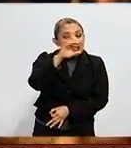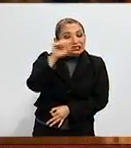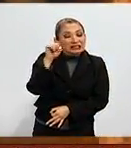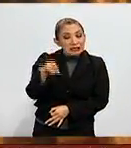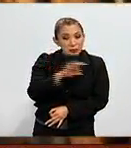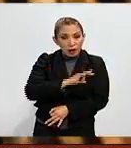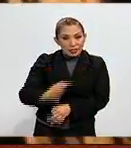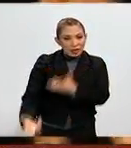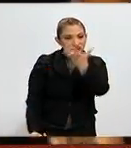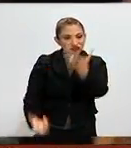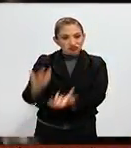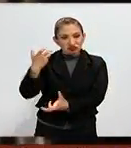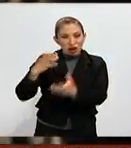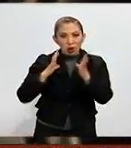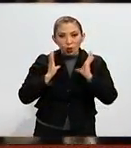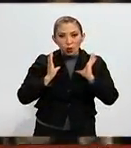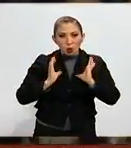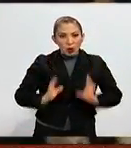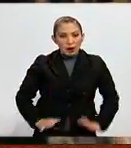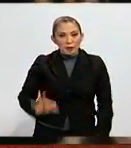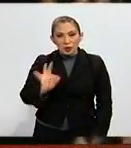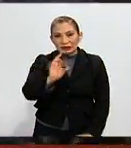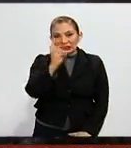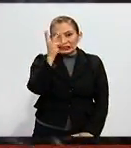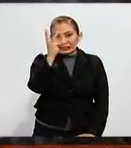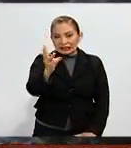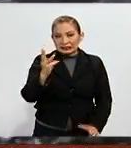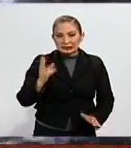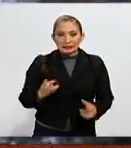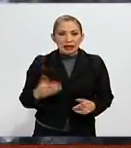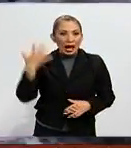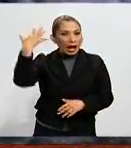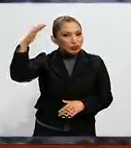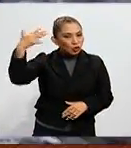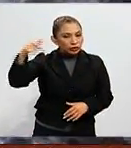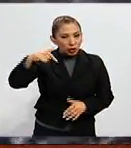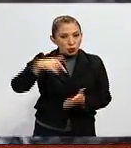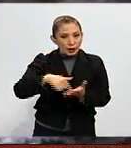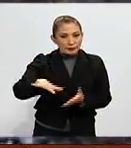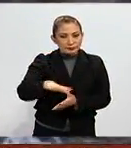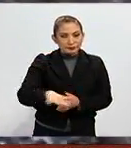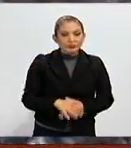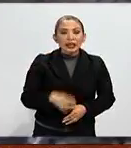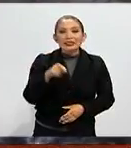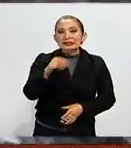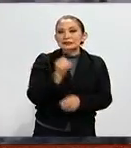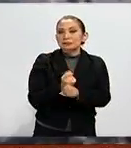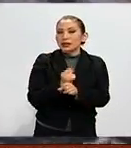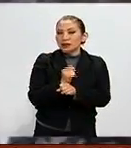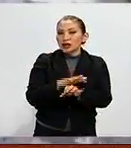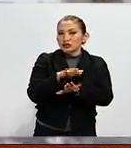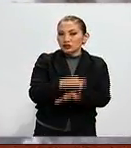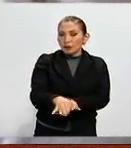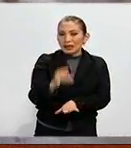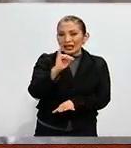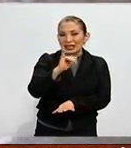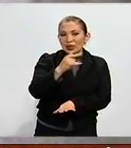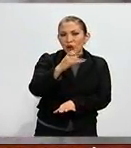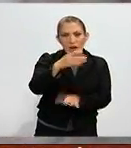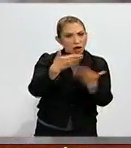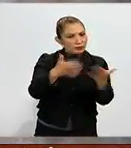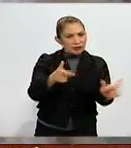si fue posible la incineración de 43 cuerpos humanos adultos en el lugar. Dijo que la investigación sobre el caso Iguala